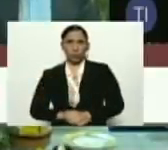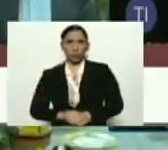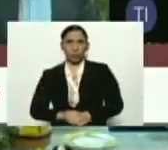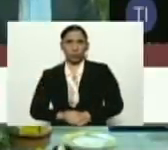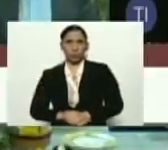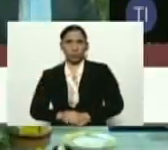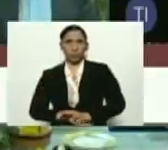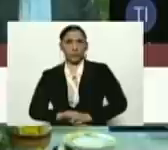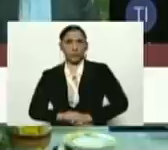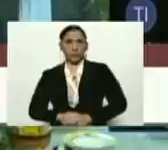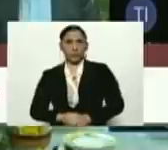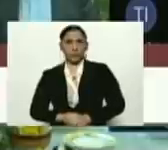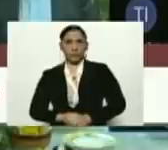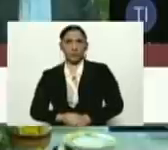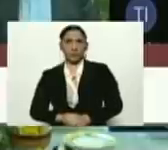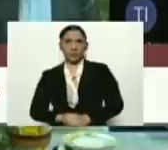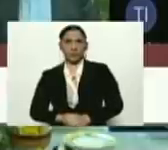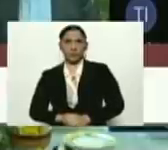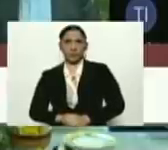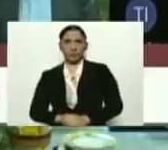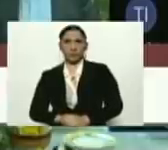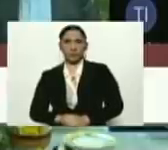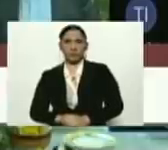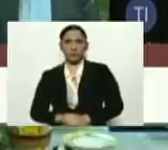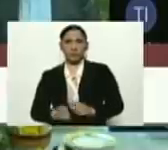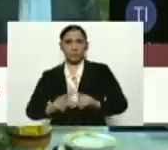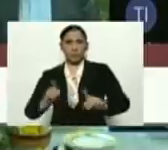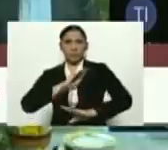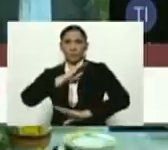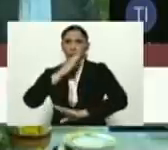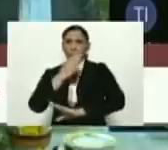fue pensada para fortalecer